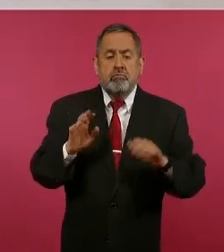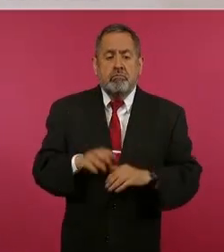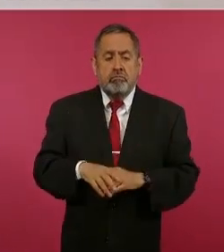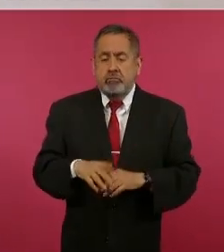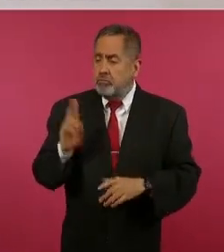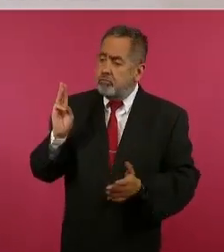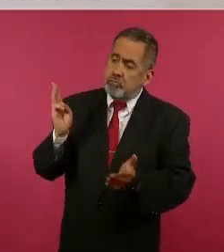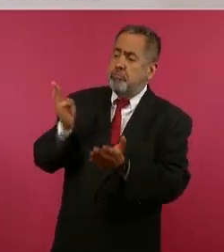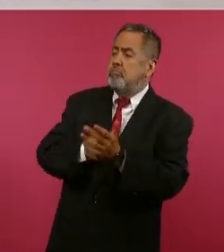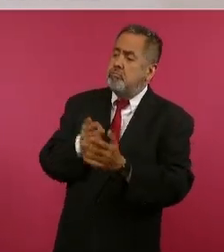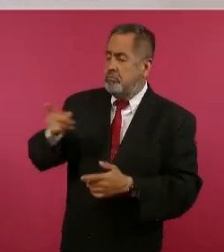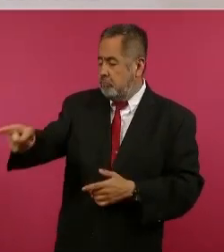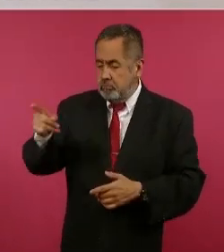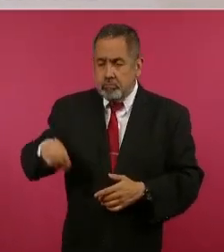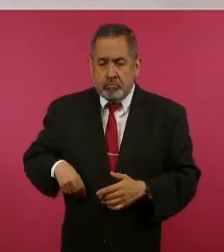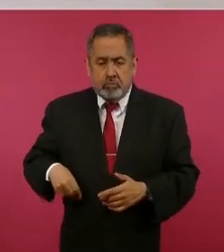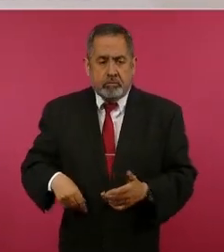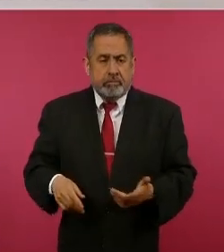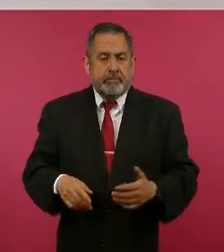o les multamos